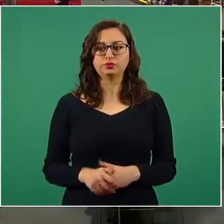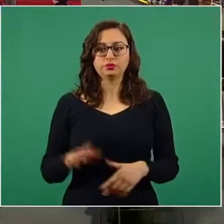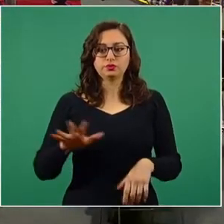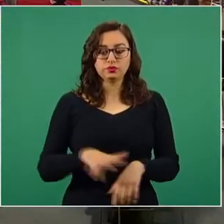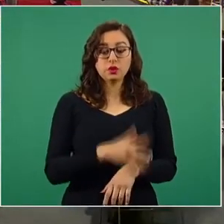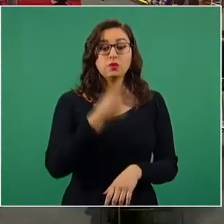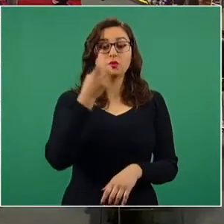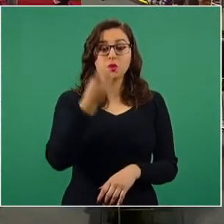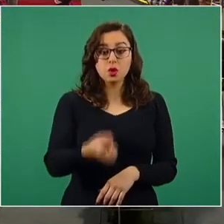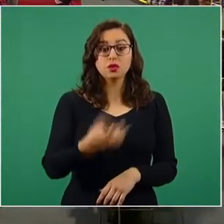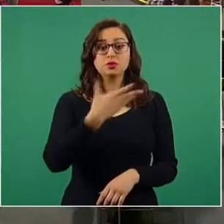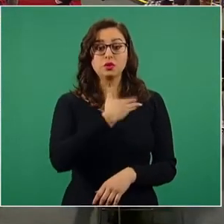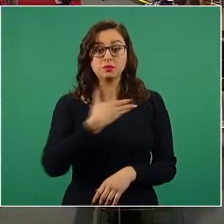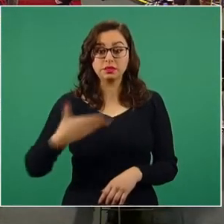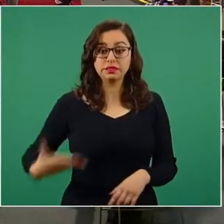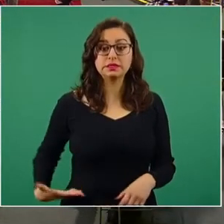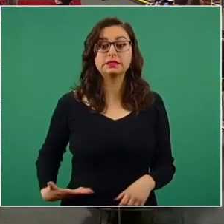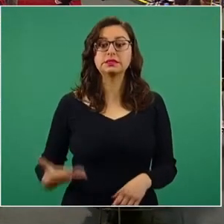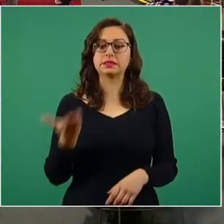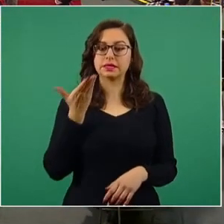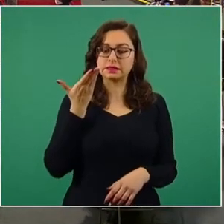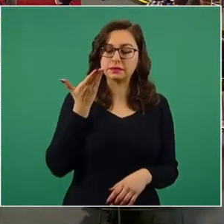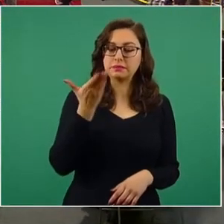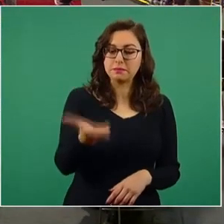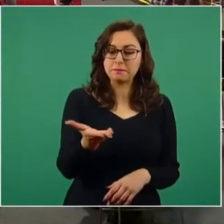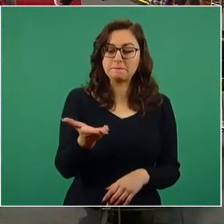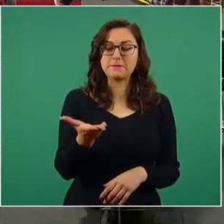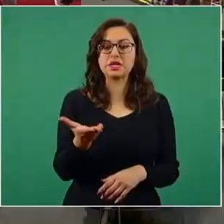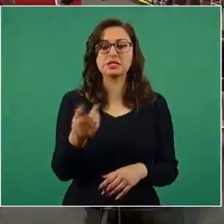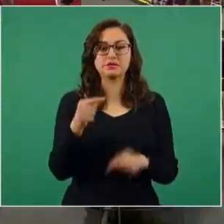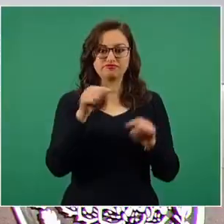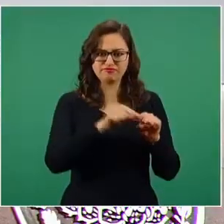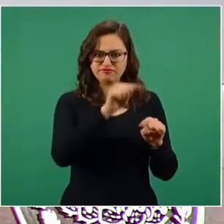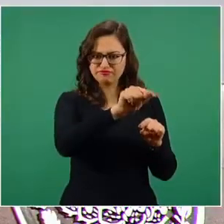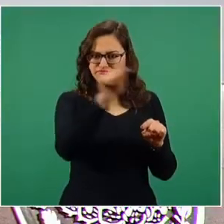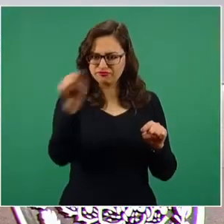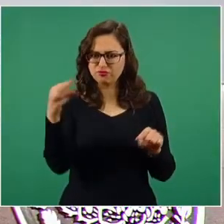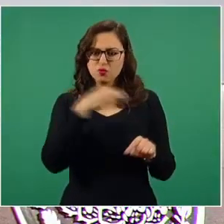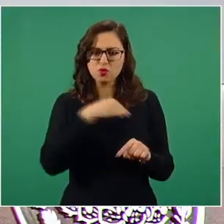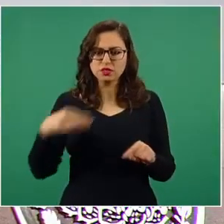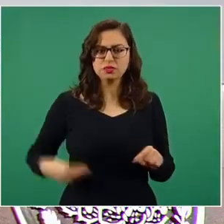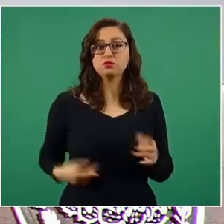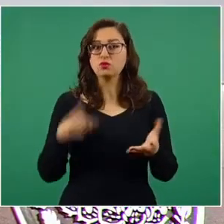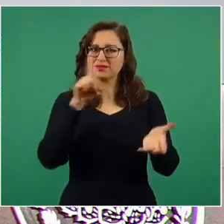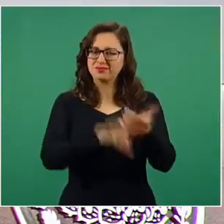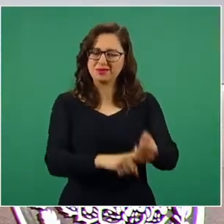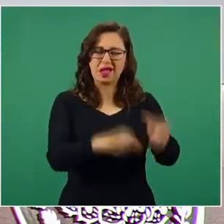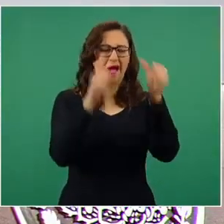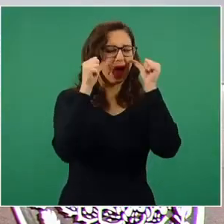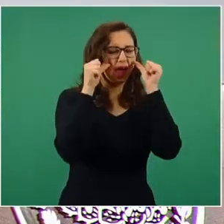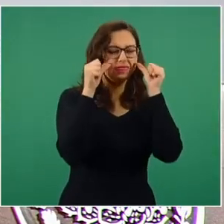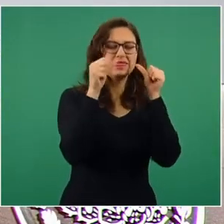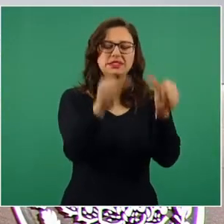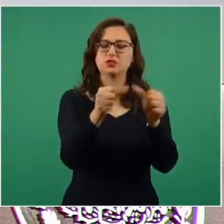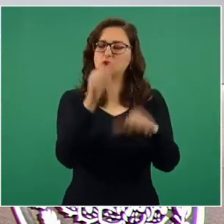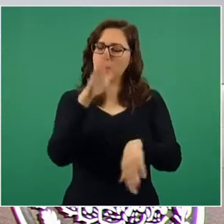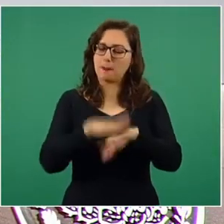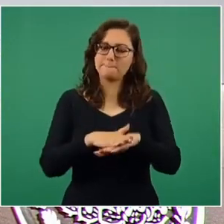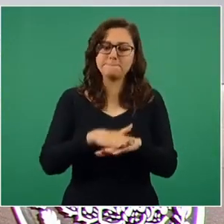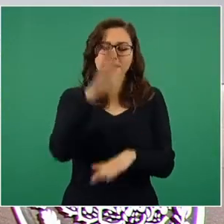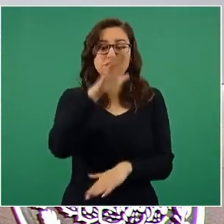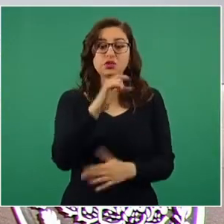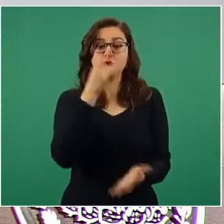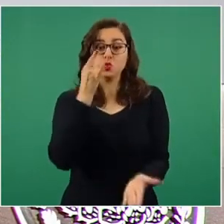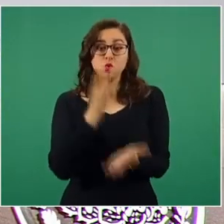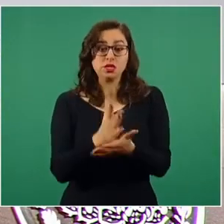pedido llevar a cabo acciones concretas en esas zonas, en esos municipios, no solo en materia